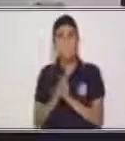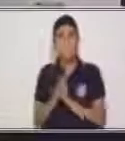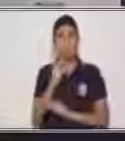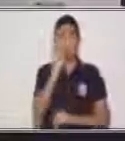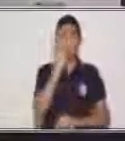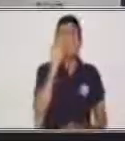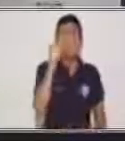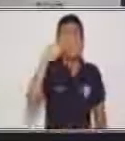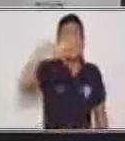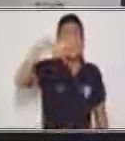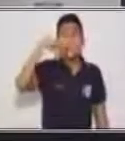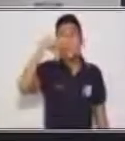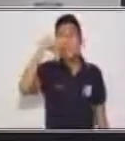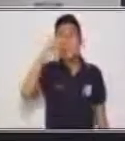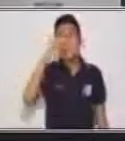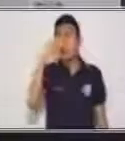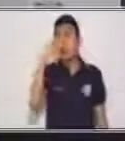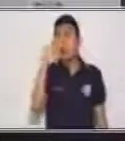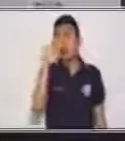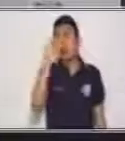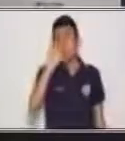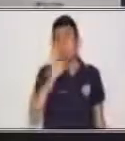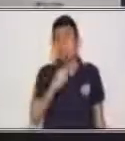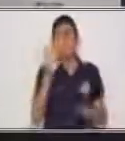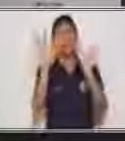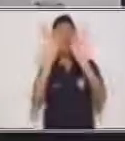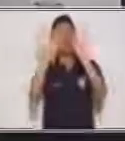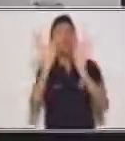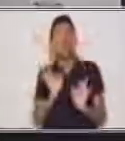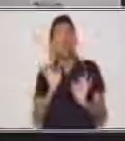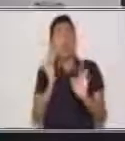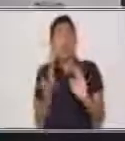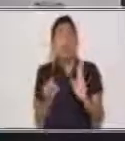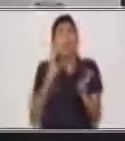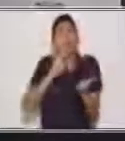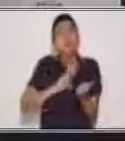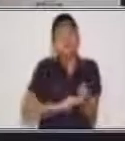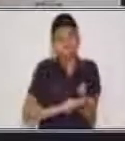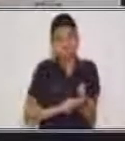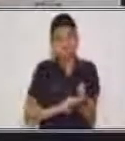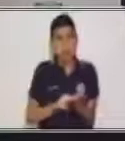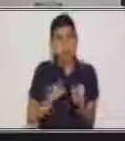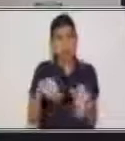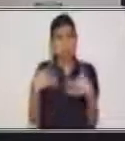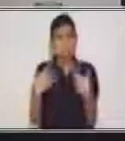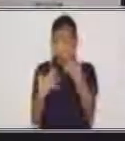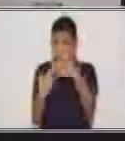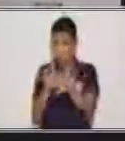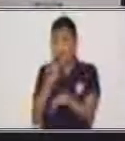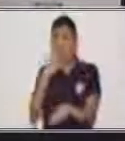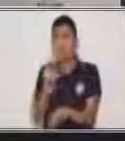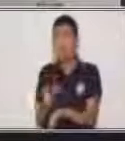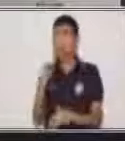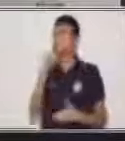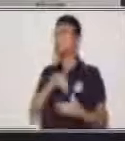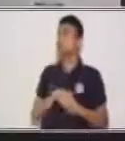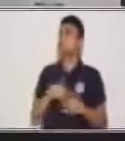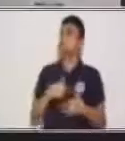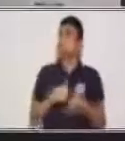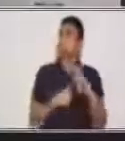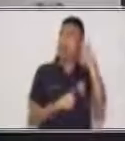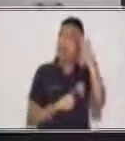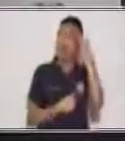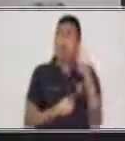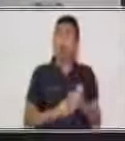afirmativa. En este caso yo dije, el agua va a subir. Ni siquiera sabía si iba a funcionar el experimento o no, pero yo lo hice de